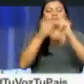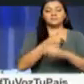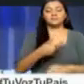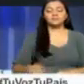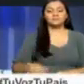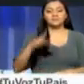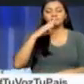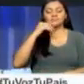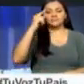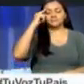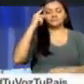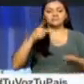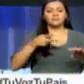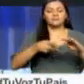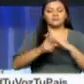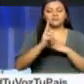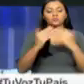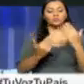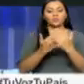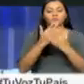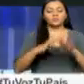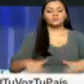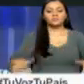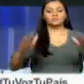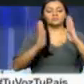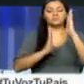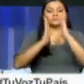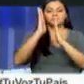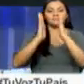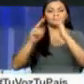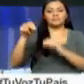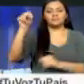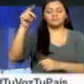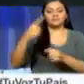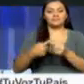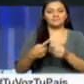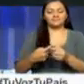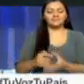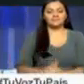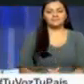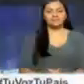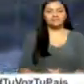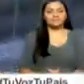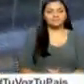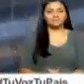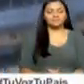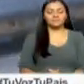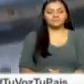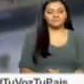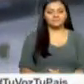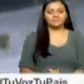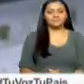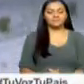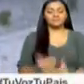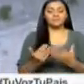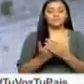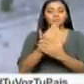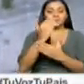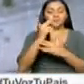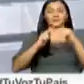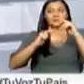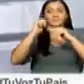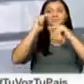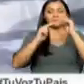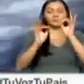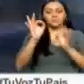Rafael Correa inauguró el nuevo complejo judicial al norte de Quito. El nuevo complejo judicial al norte de